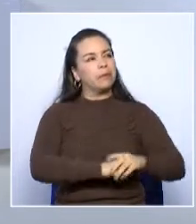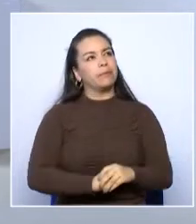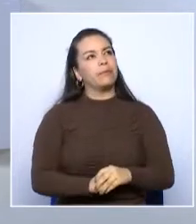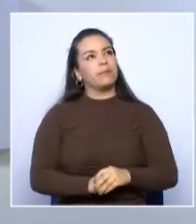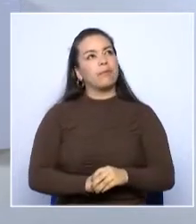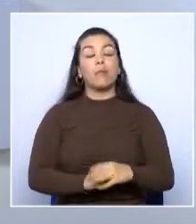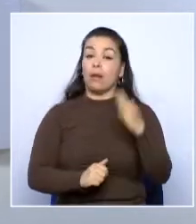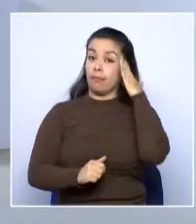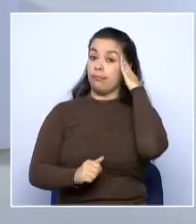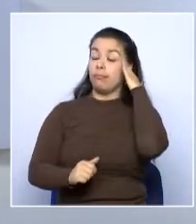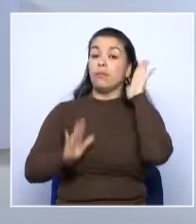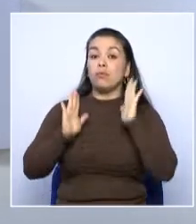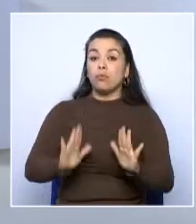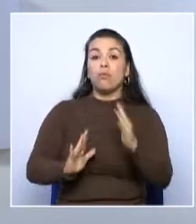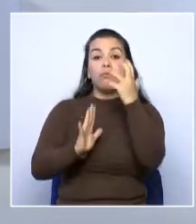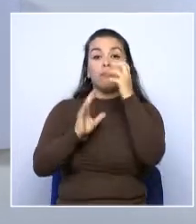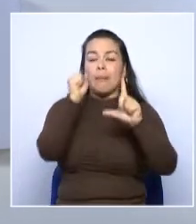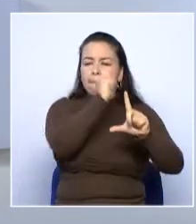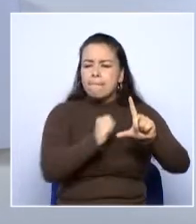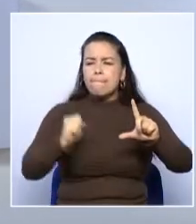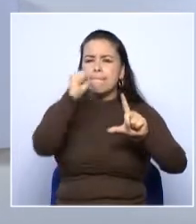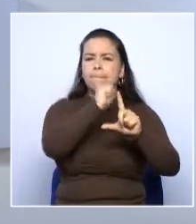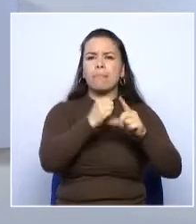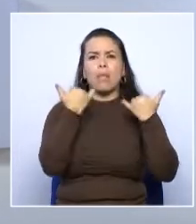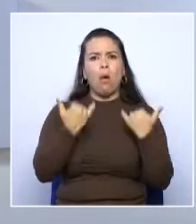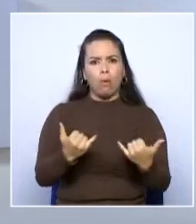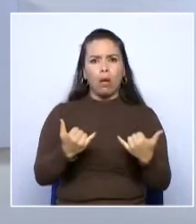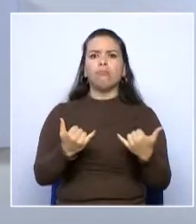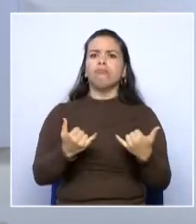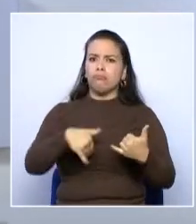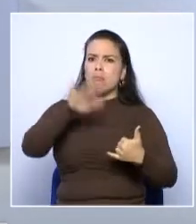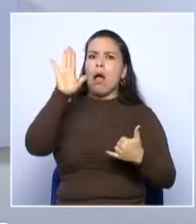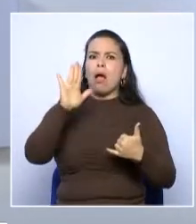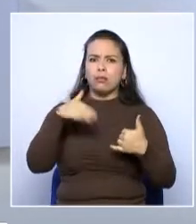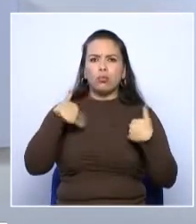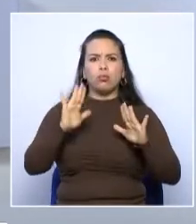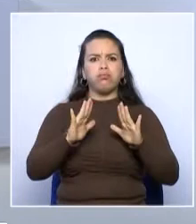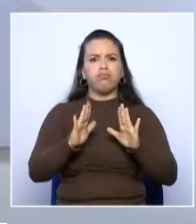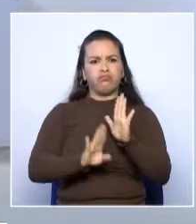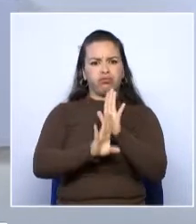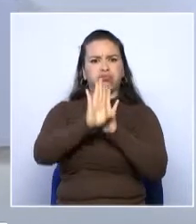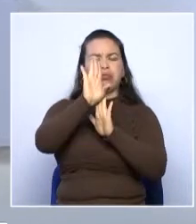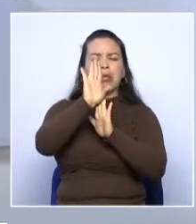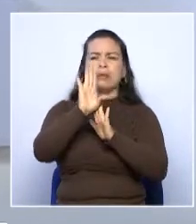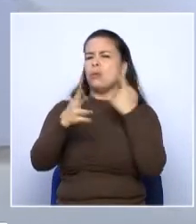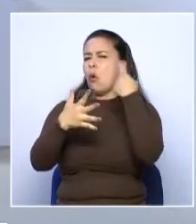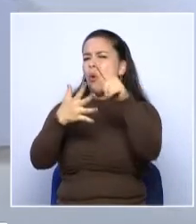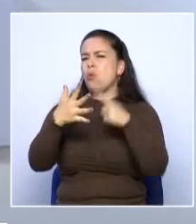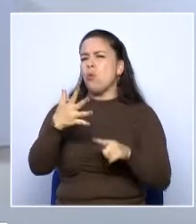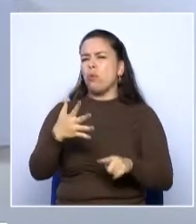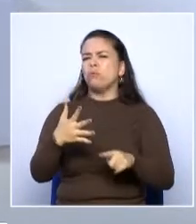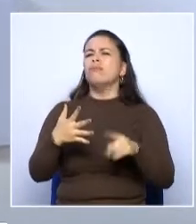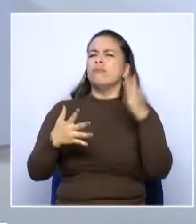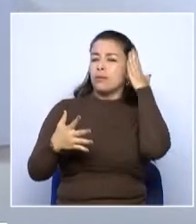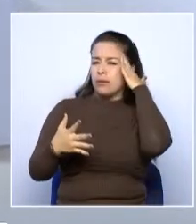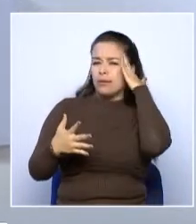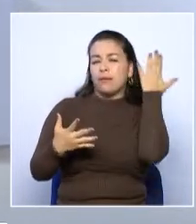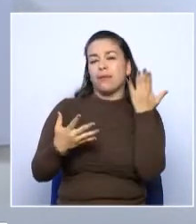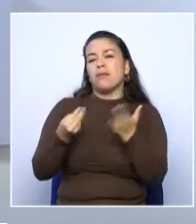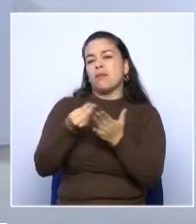la ecografía es una modalidad que ha crecido mucho en los últimos años, por múltiples cosas. Primero por el